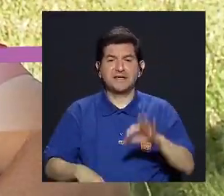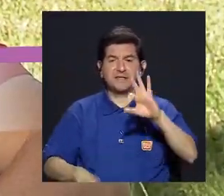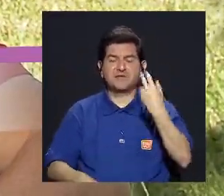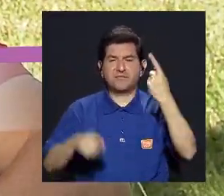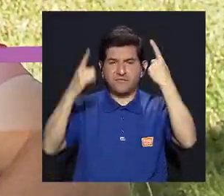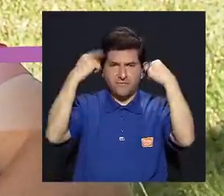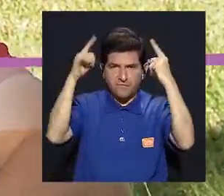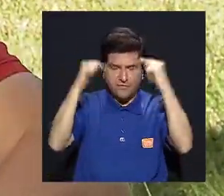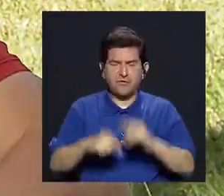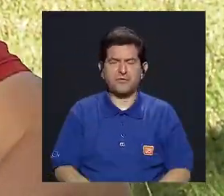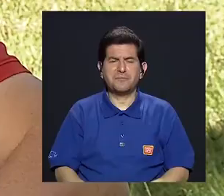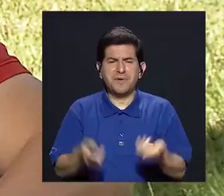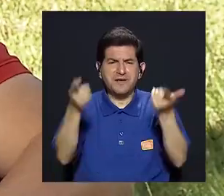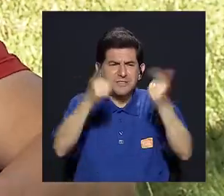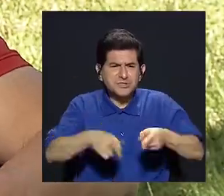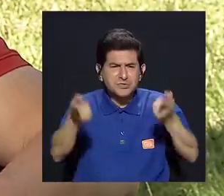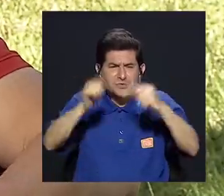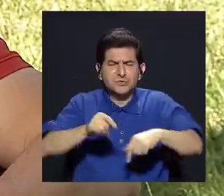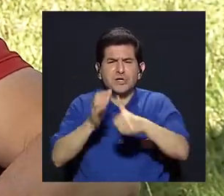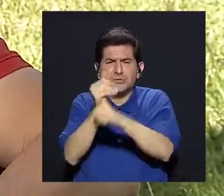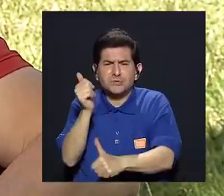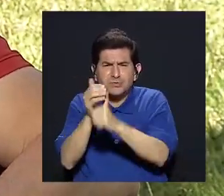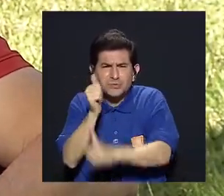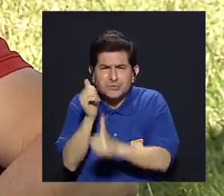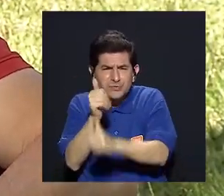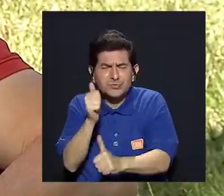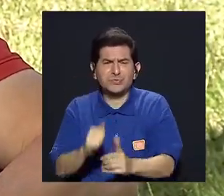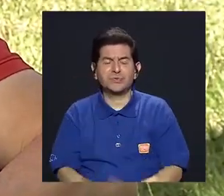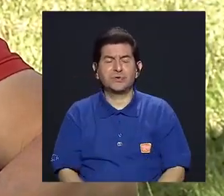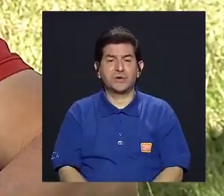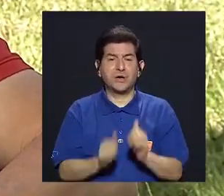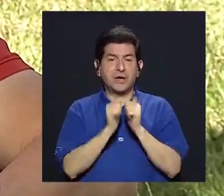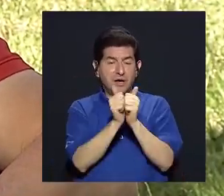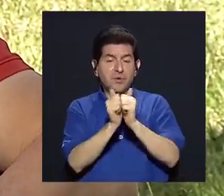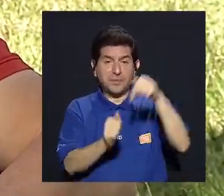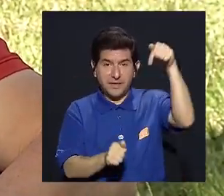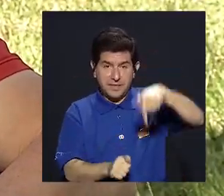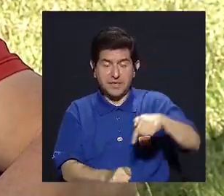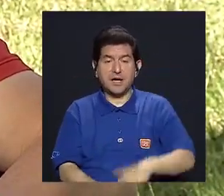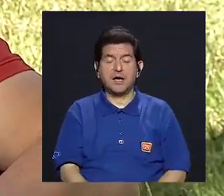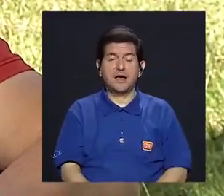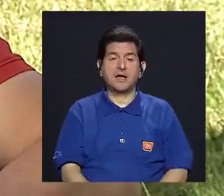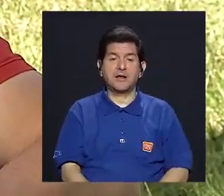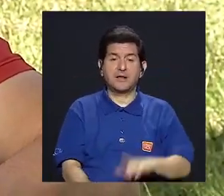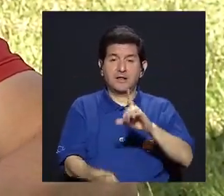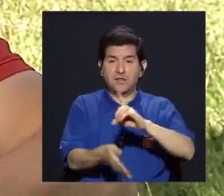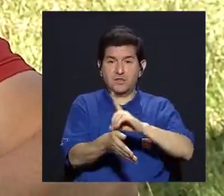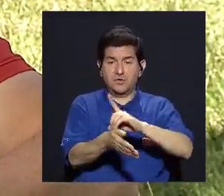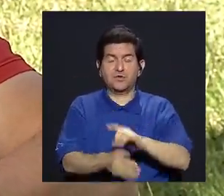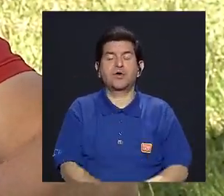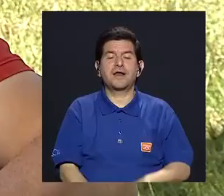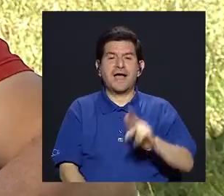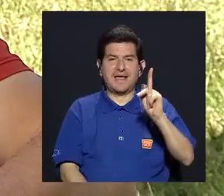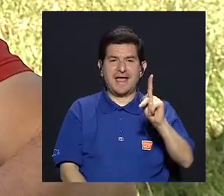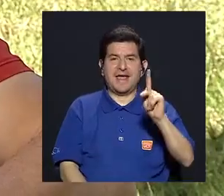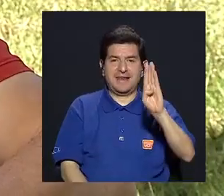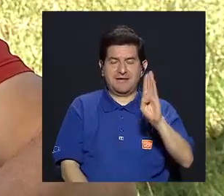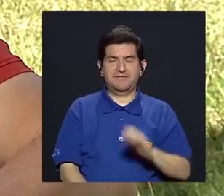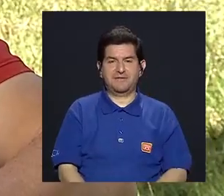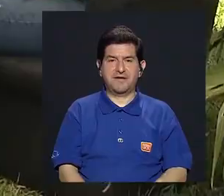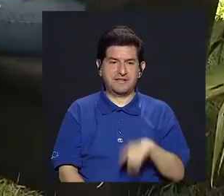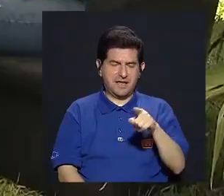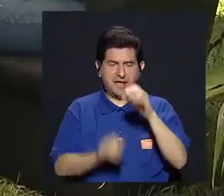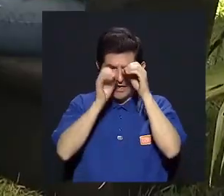los episodios diarreicos para lo cual nos acompaña el día de hoy la doctora tenía barrantes